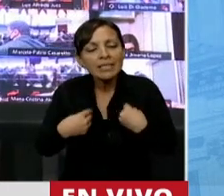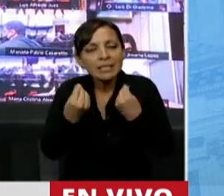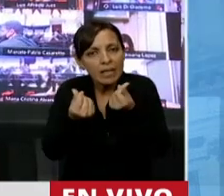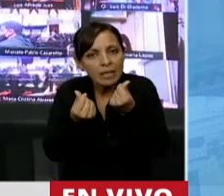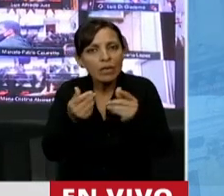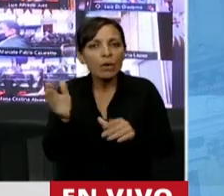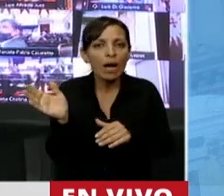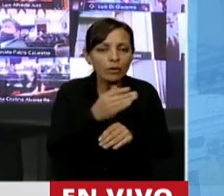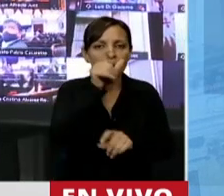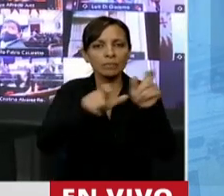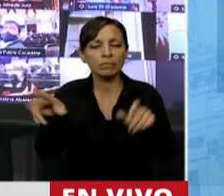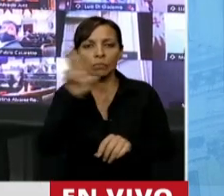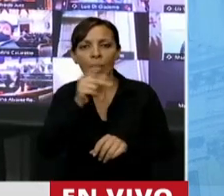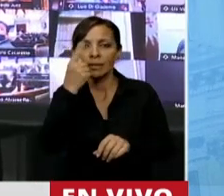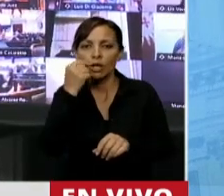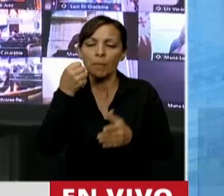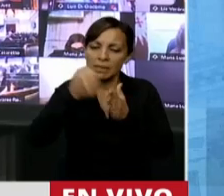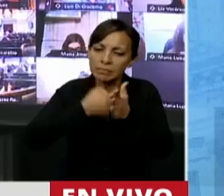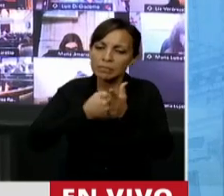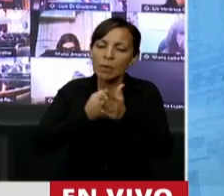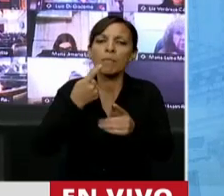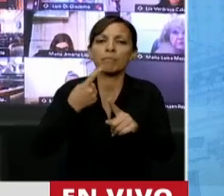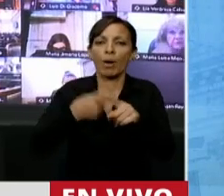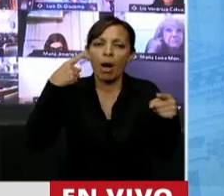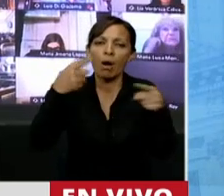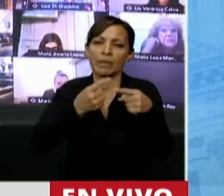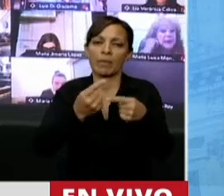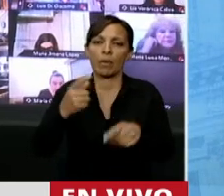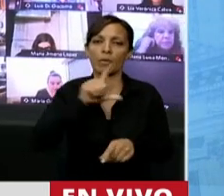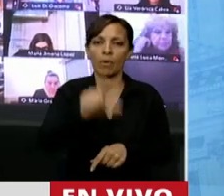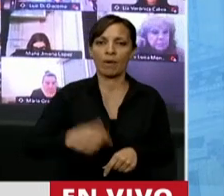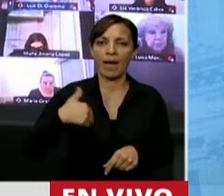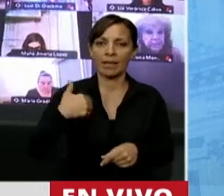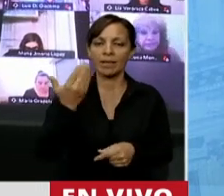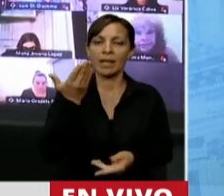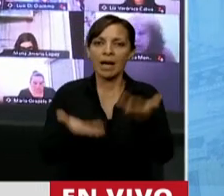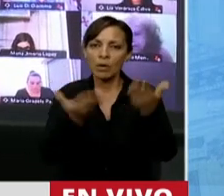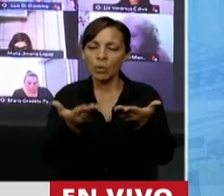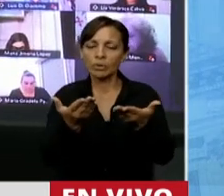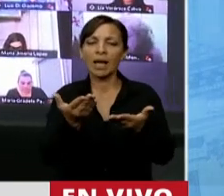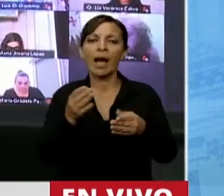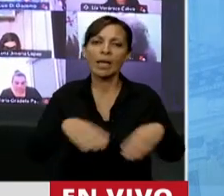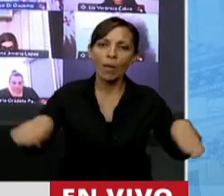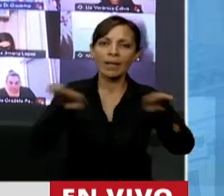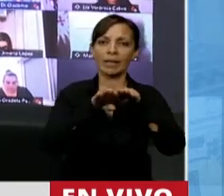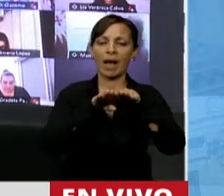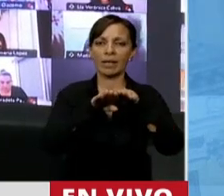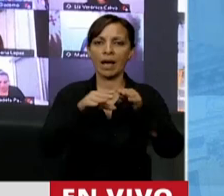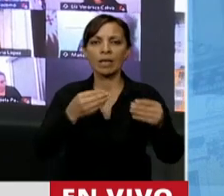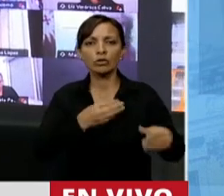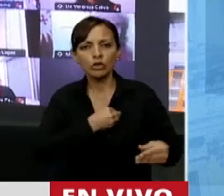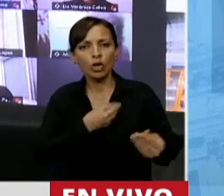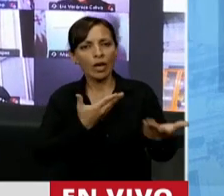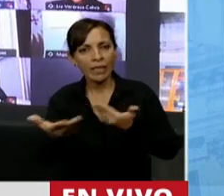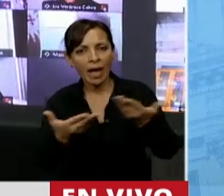sentido a todos y todas las que militan por una sociedad y por una Argentina más justa, más igualitaria, más